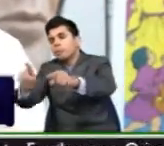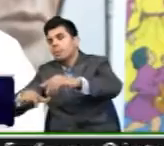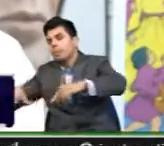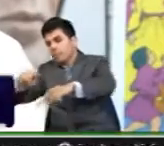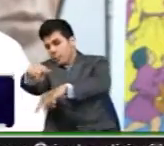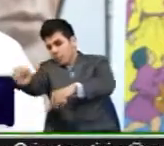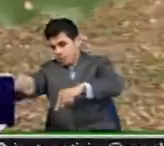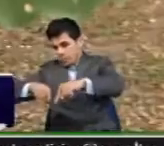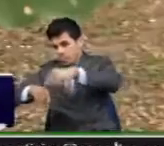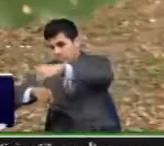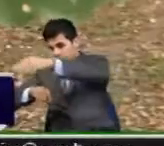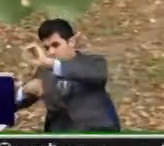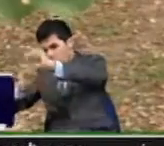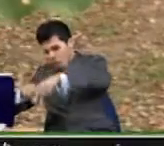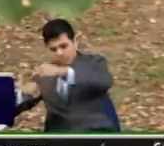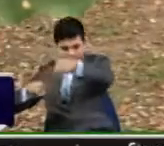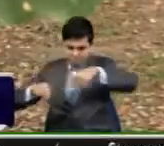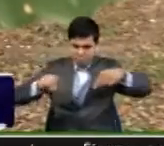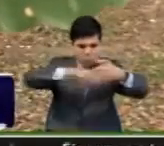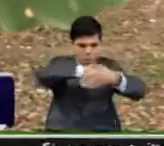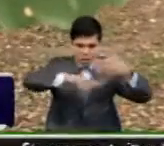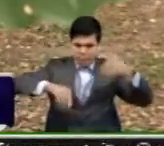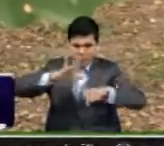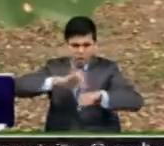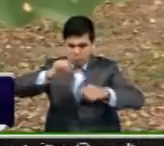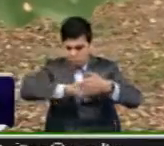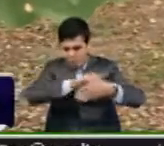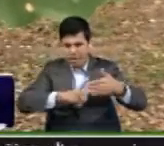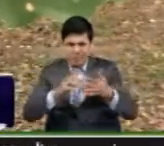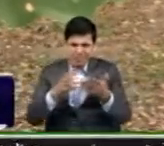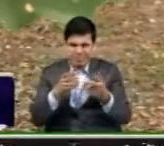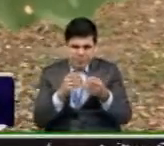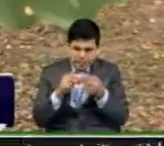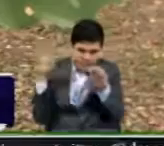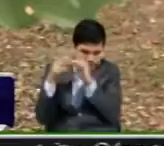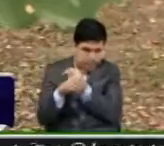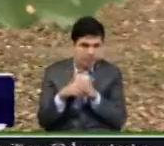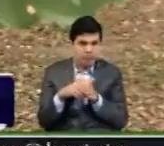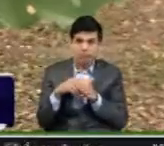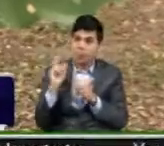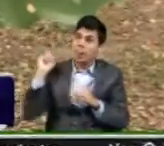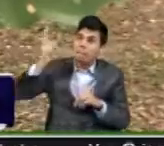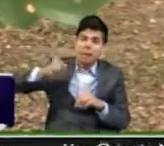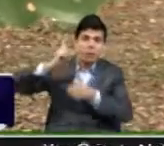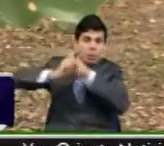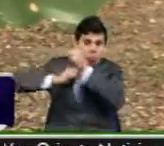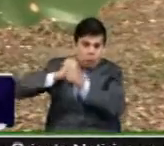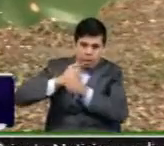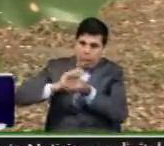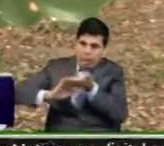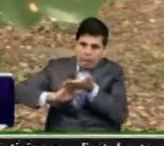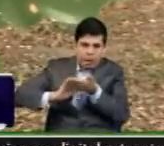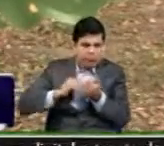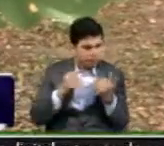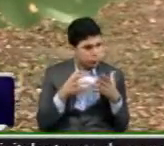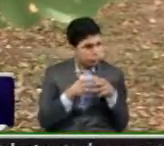santurbán y a la espera de que esa diligencia no pueda demorar algo más de un año se mantiene la firma de abogados y el comité para